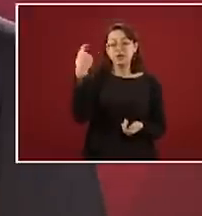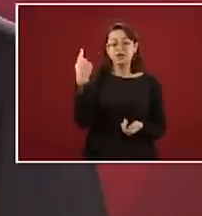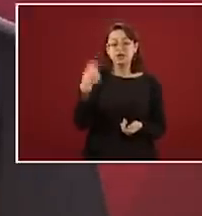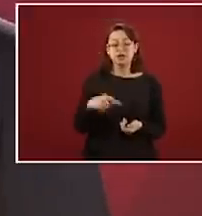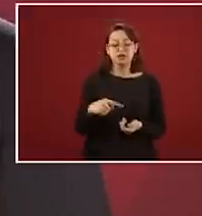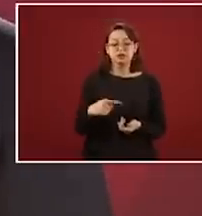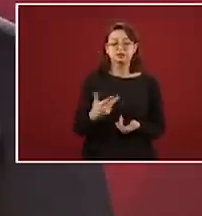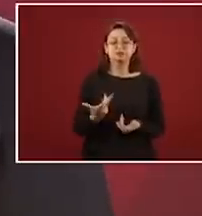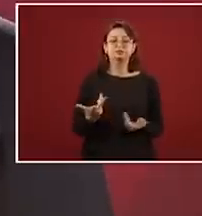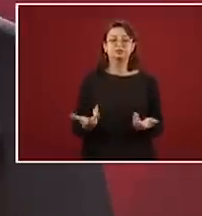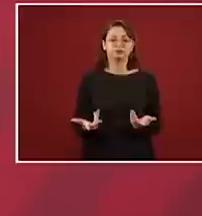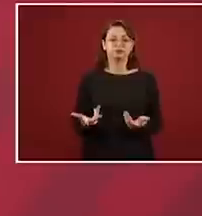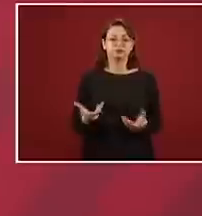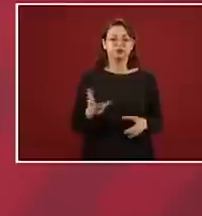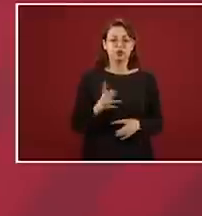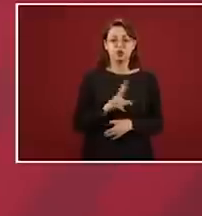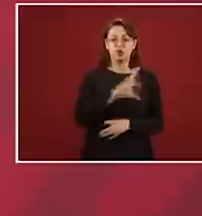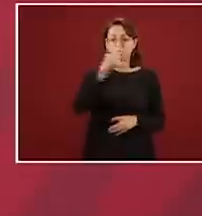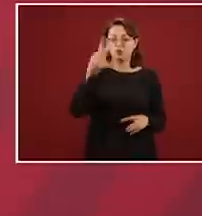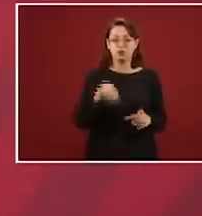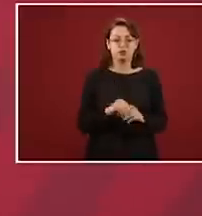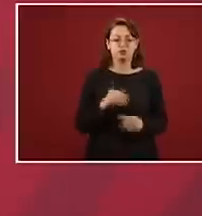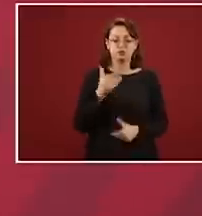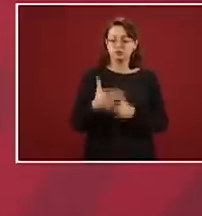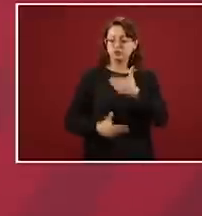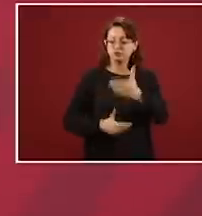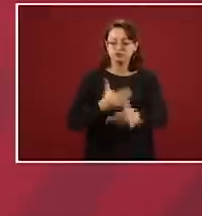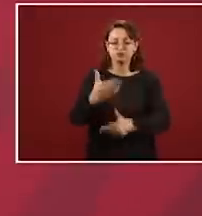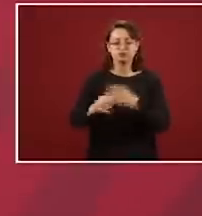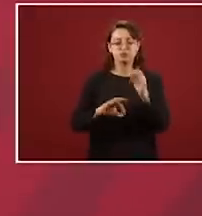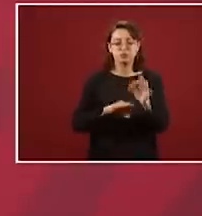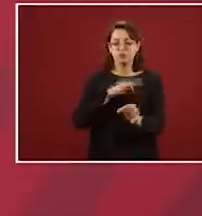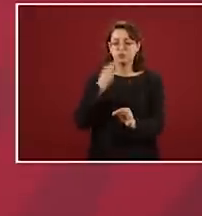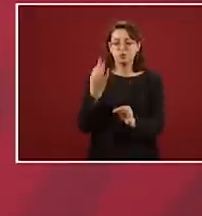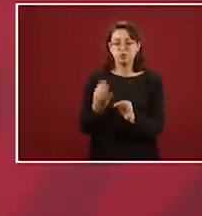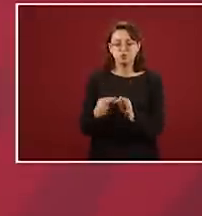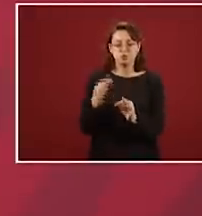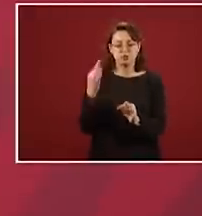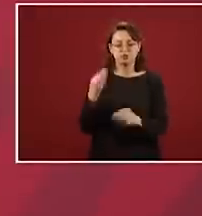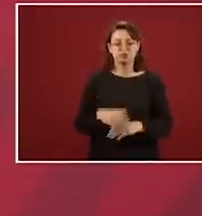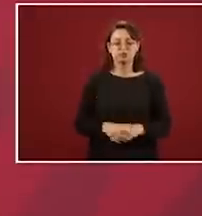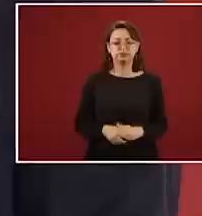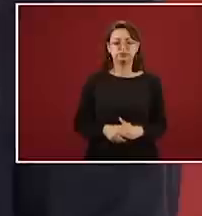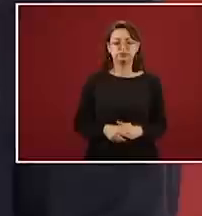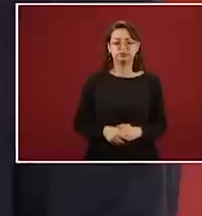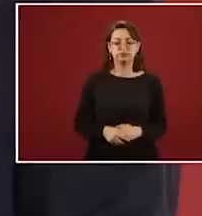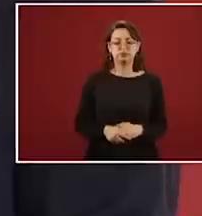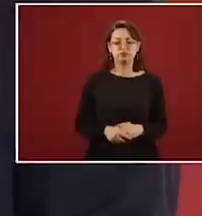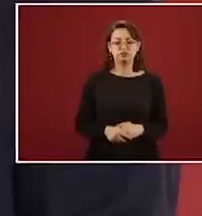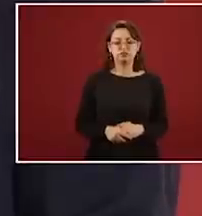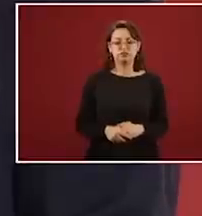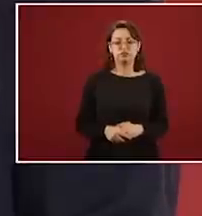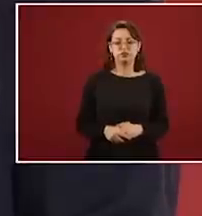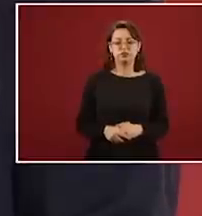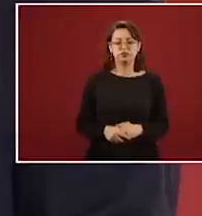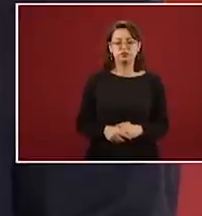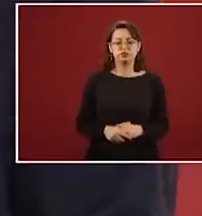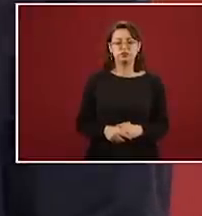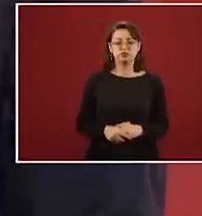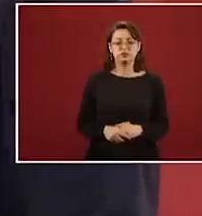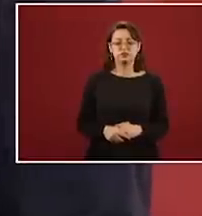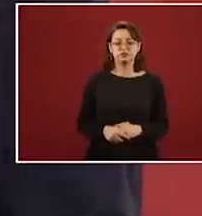se cumpla con todos los procedimientos, que no